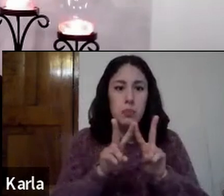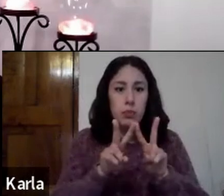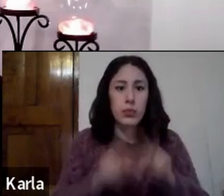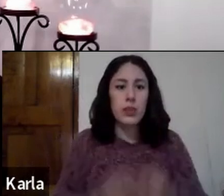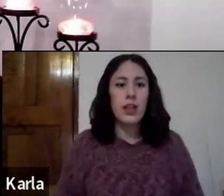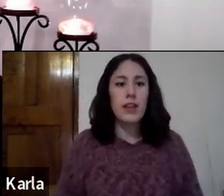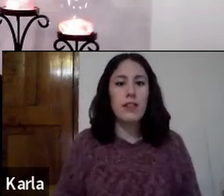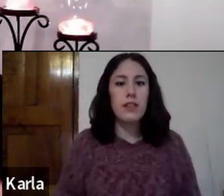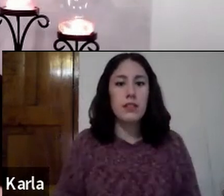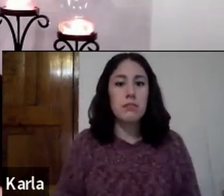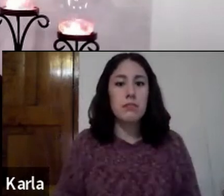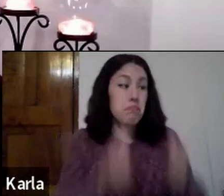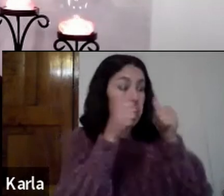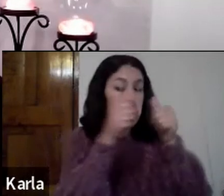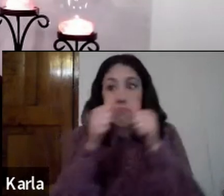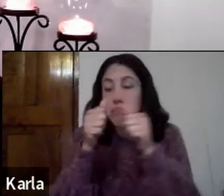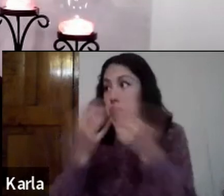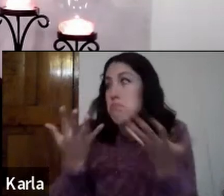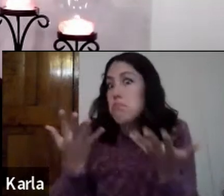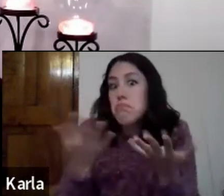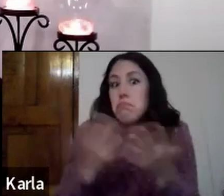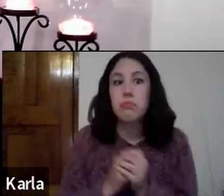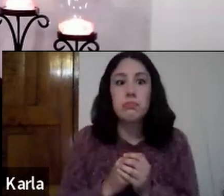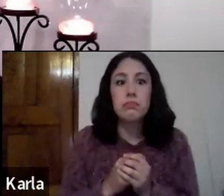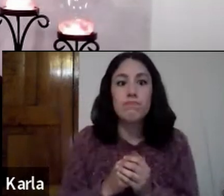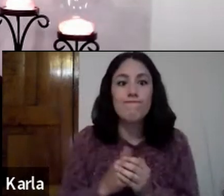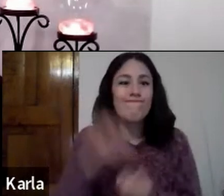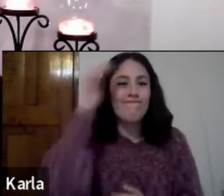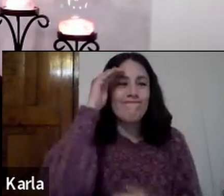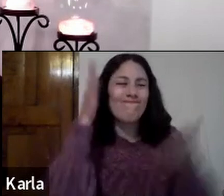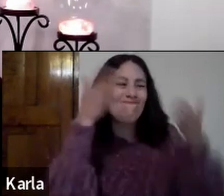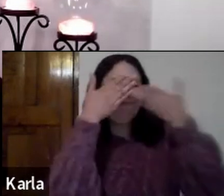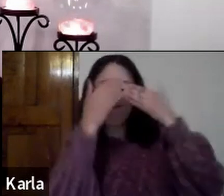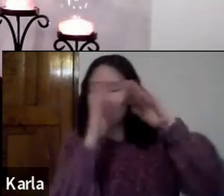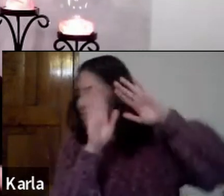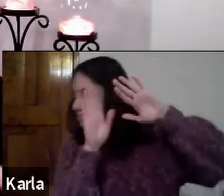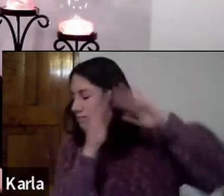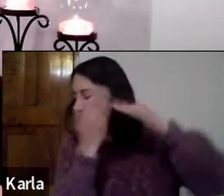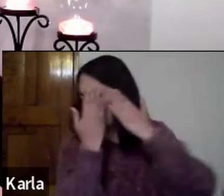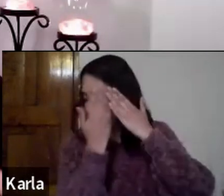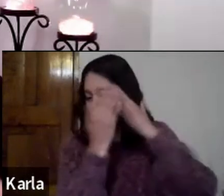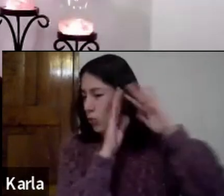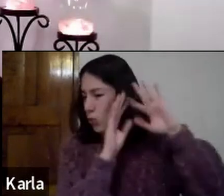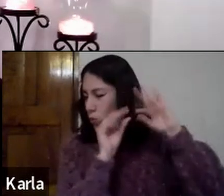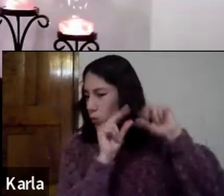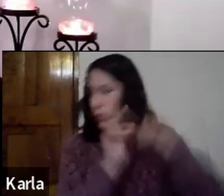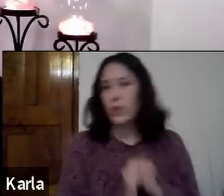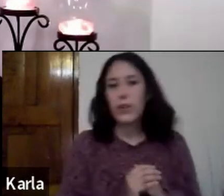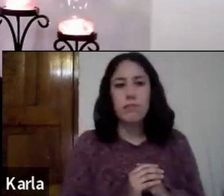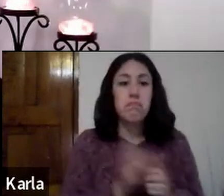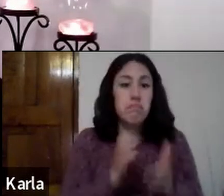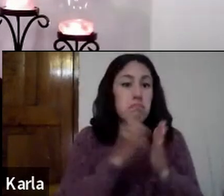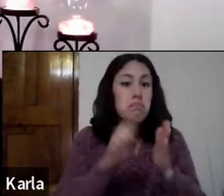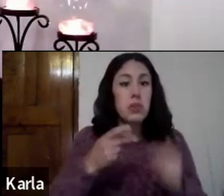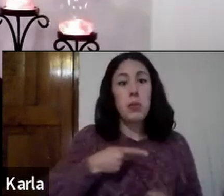notamos que preferimos no ver a los pobres a los que están dañados a